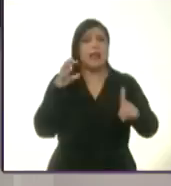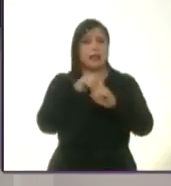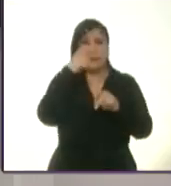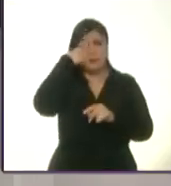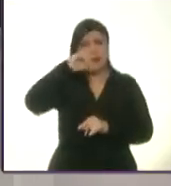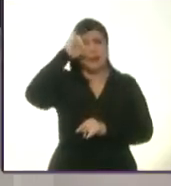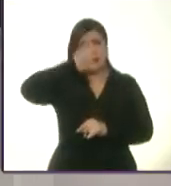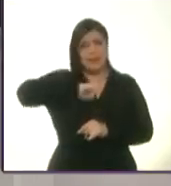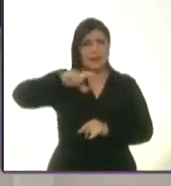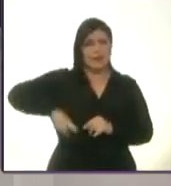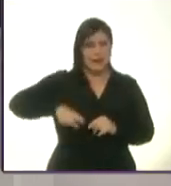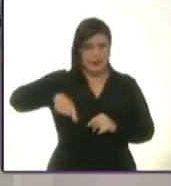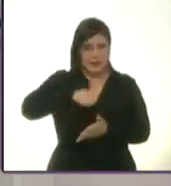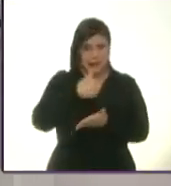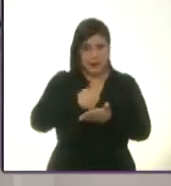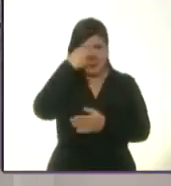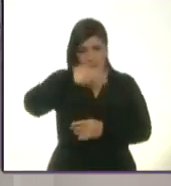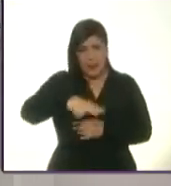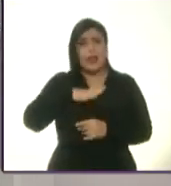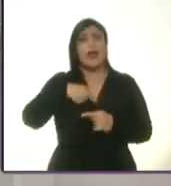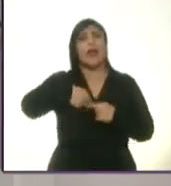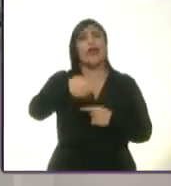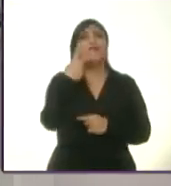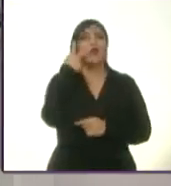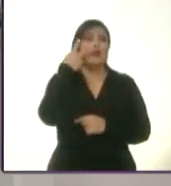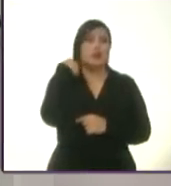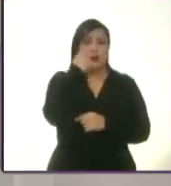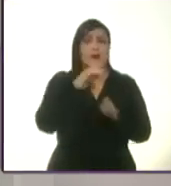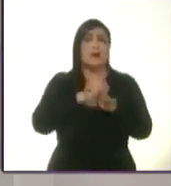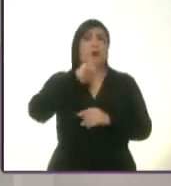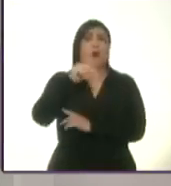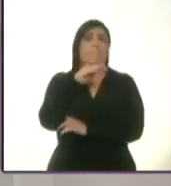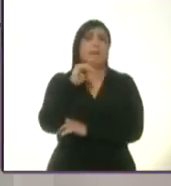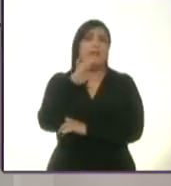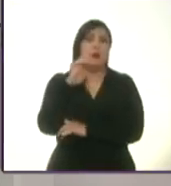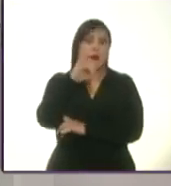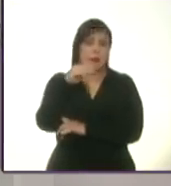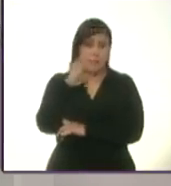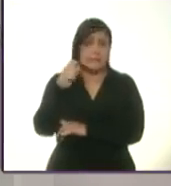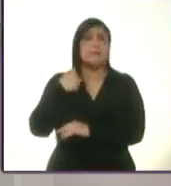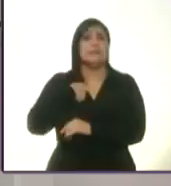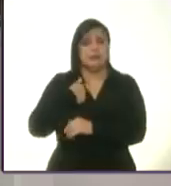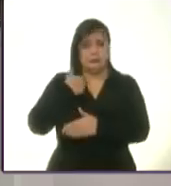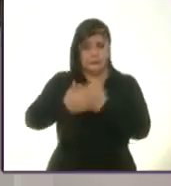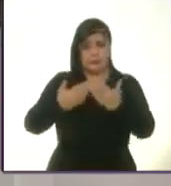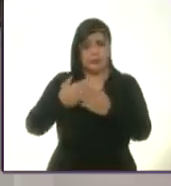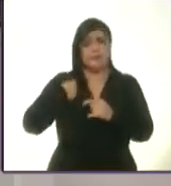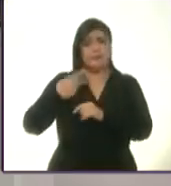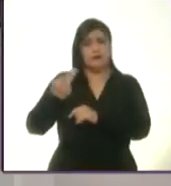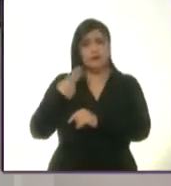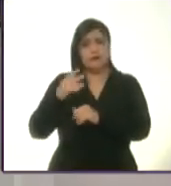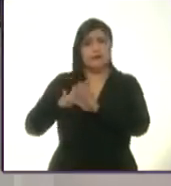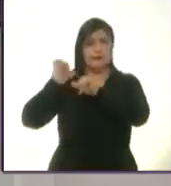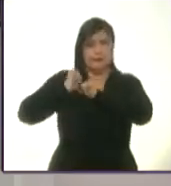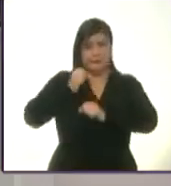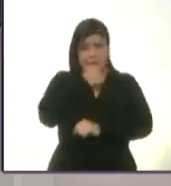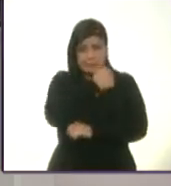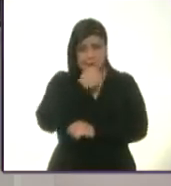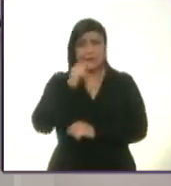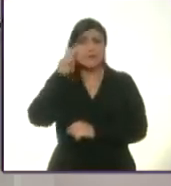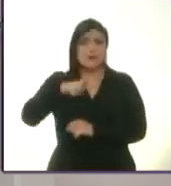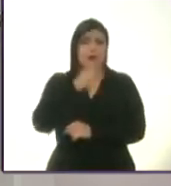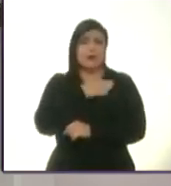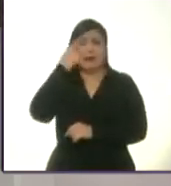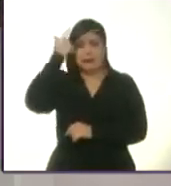durante las próximas dos horas juan manuel jiménez y una servidora estaremos moderando este encuentro buenas noches juanma muy buenas noches